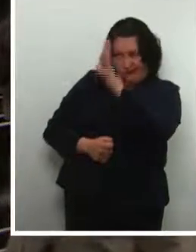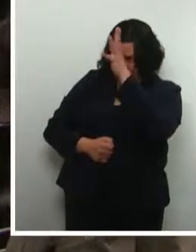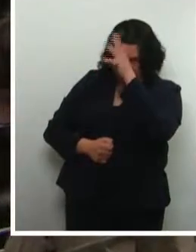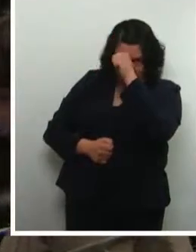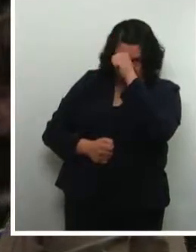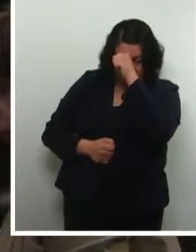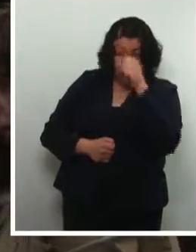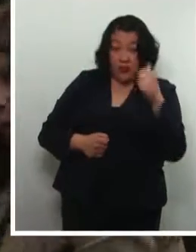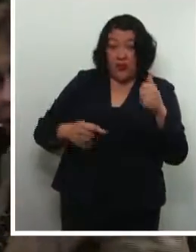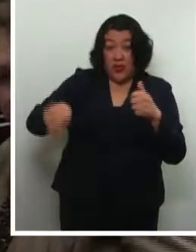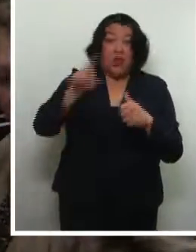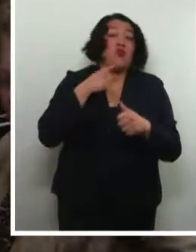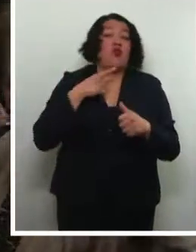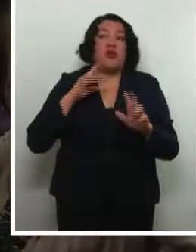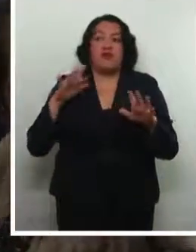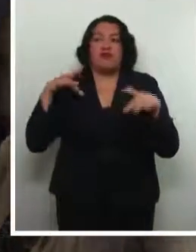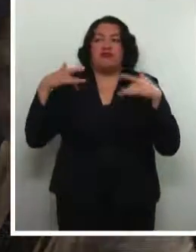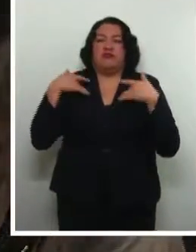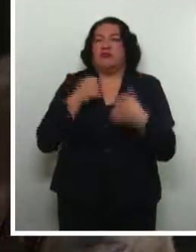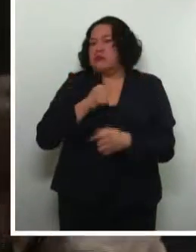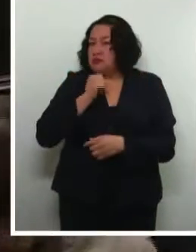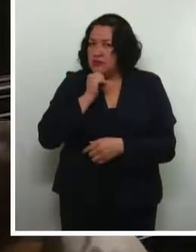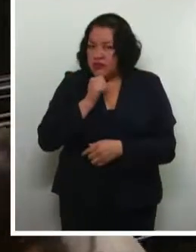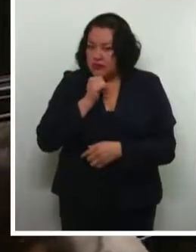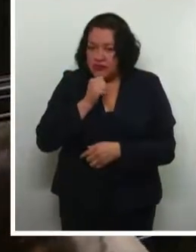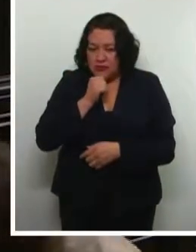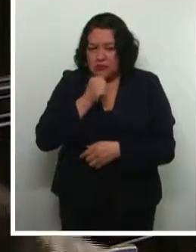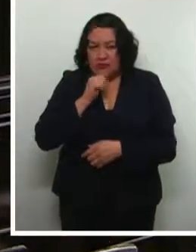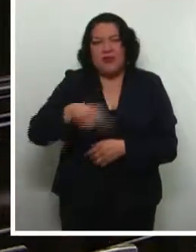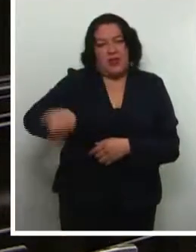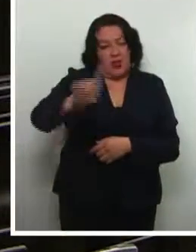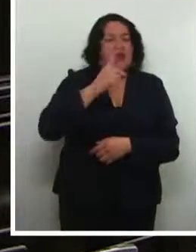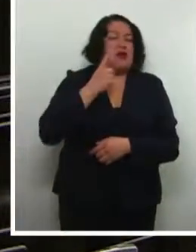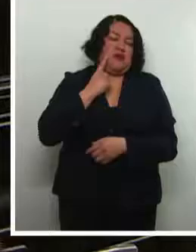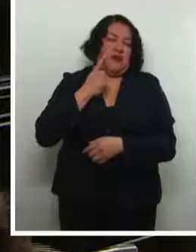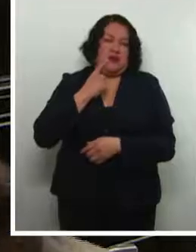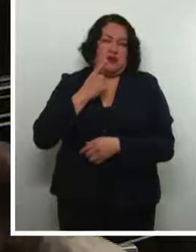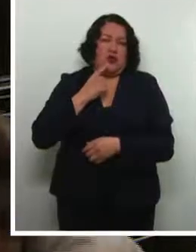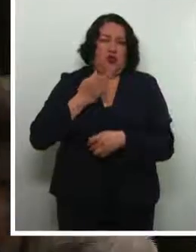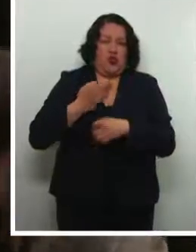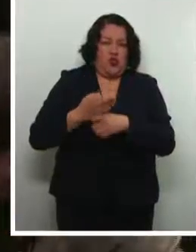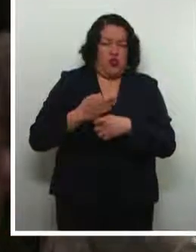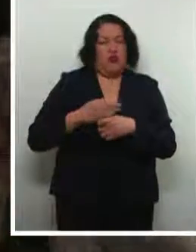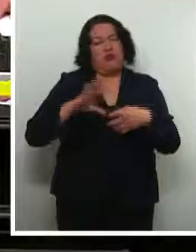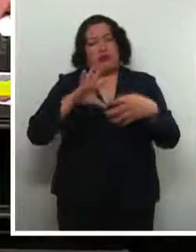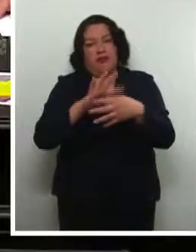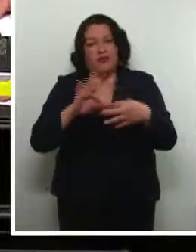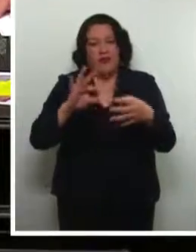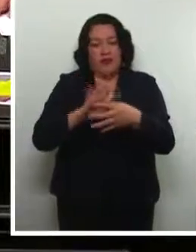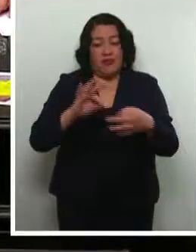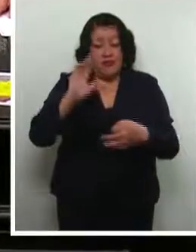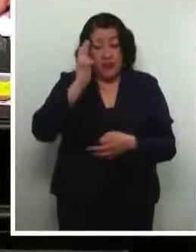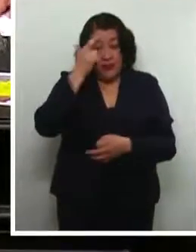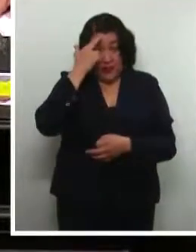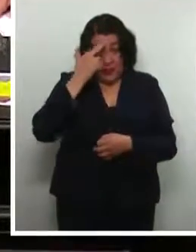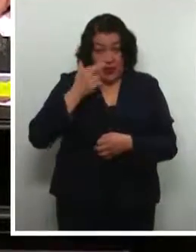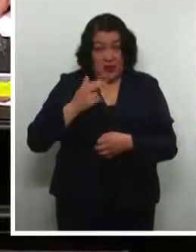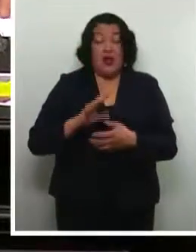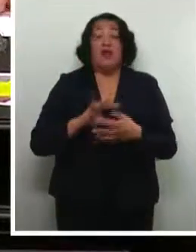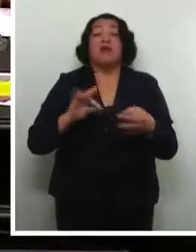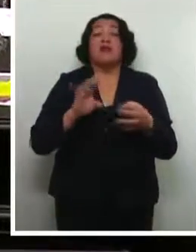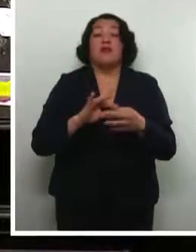y 0 abstenciones por parte de los legisladores. Referente a ello, pues bueno, es